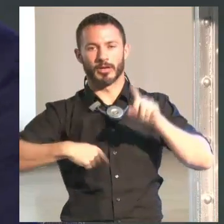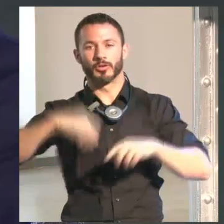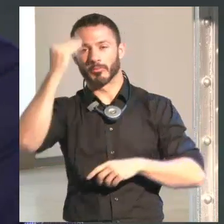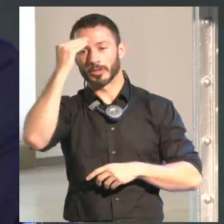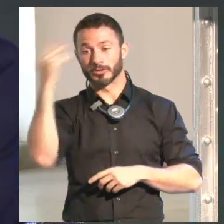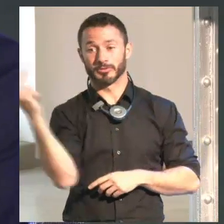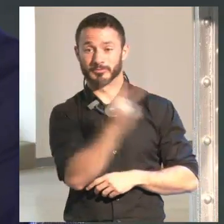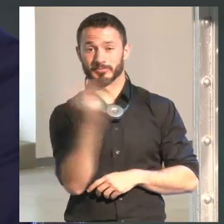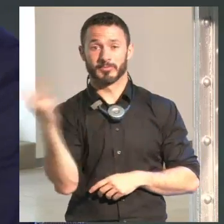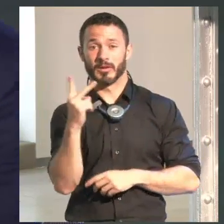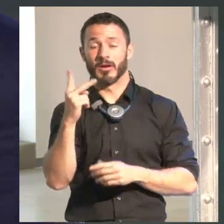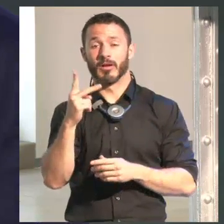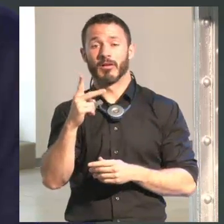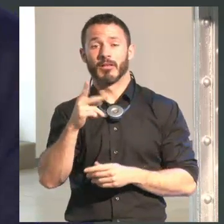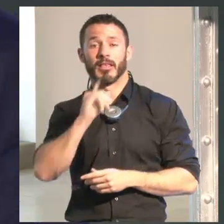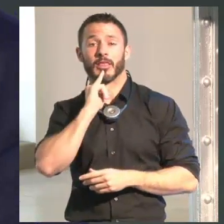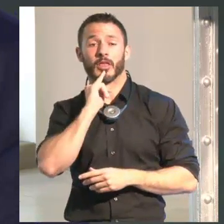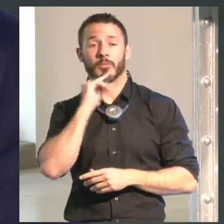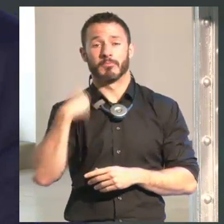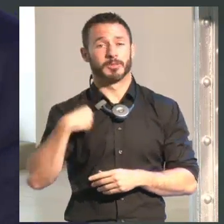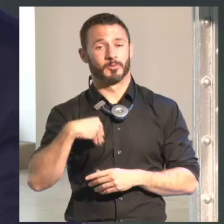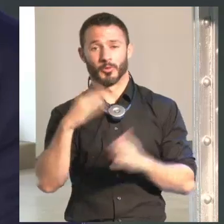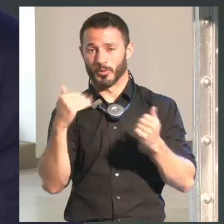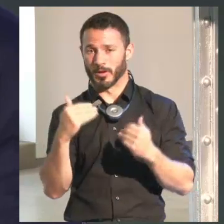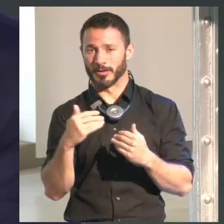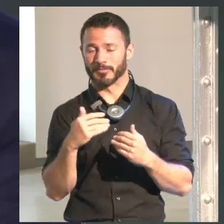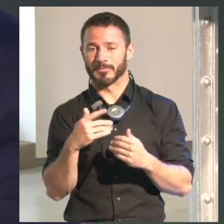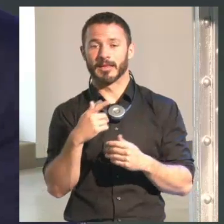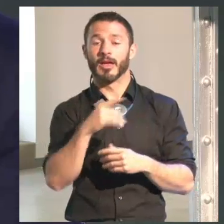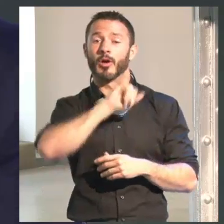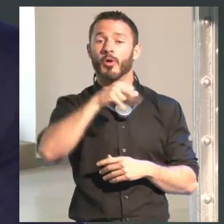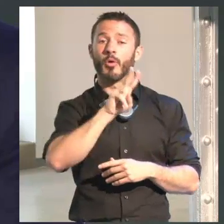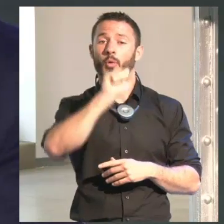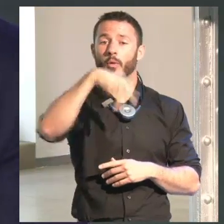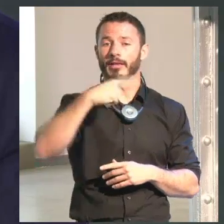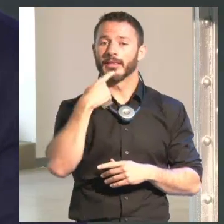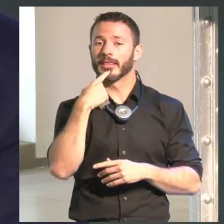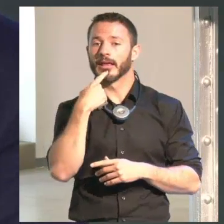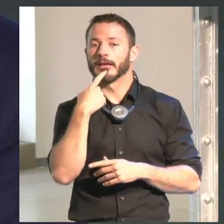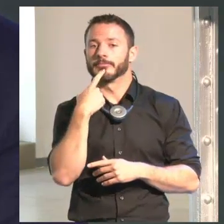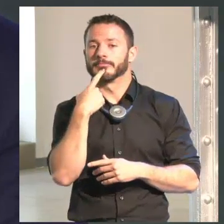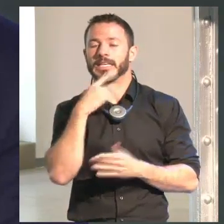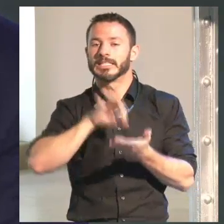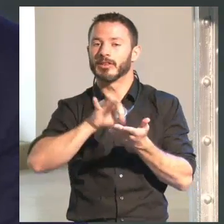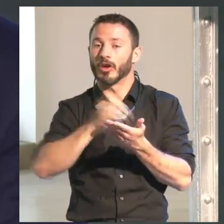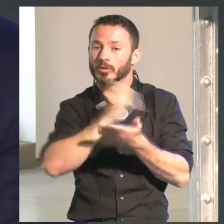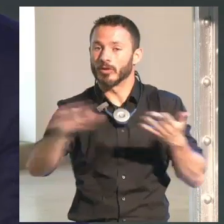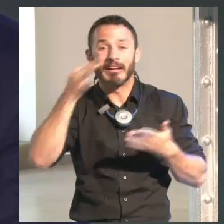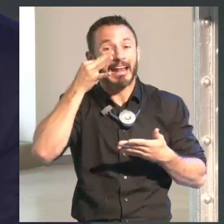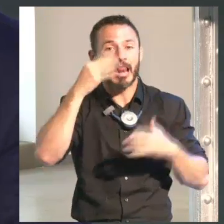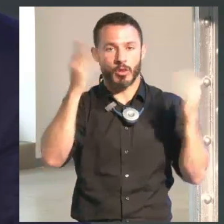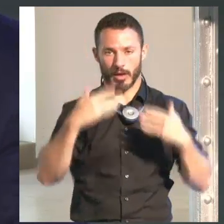lenguaje. Es decir, decía Juan que los servicios no eran gratuitos. Bueno, quizá para un usuario gratuito es que no paga,